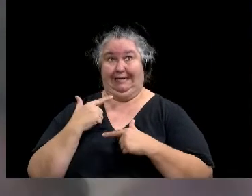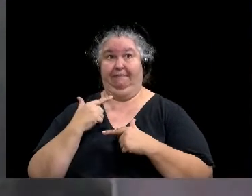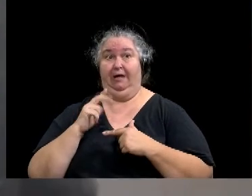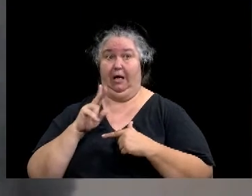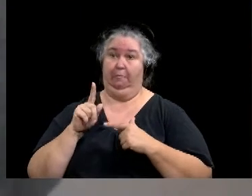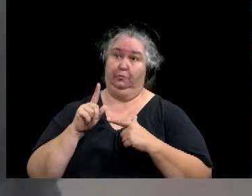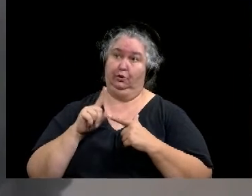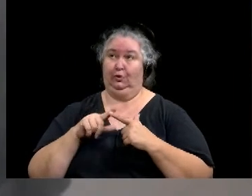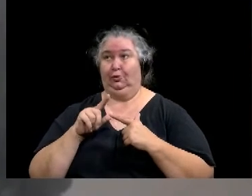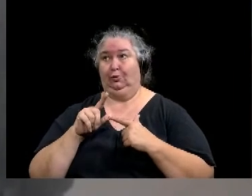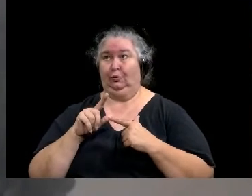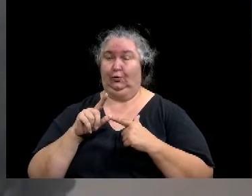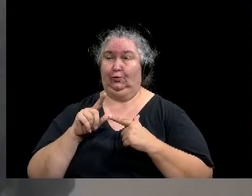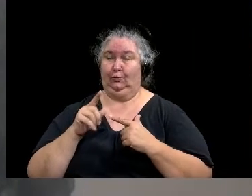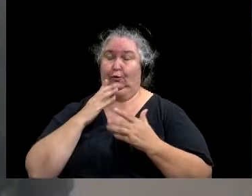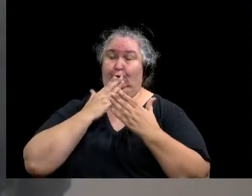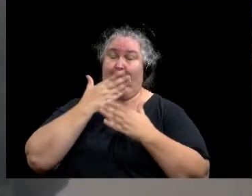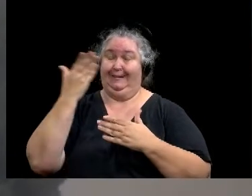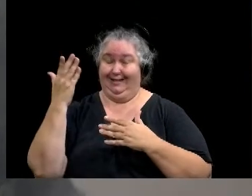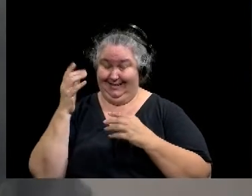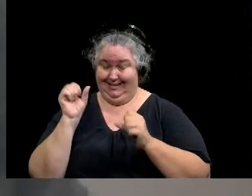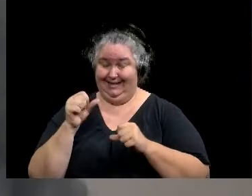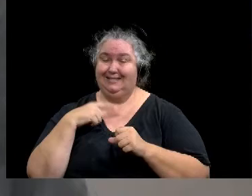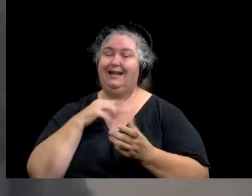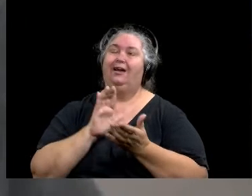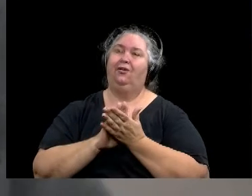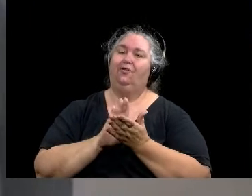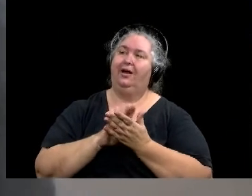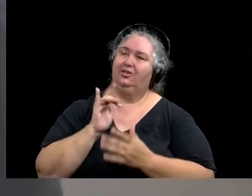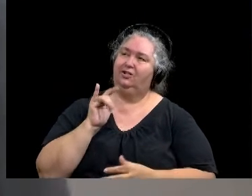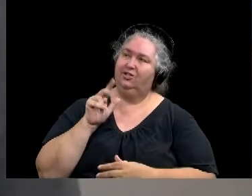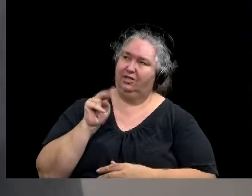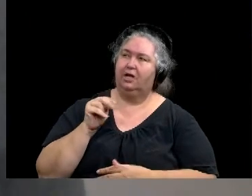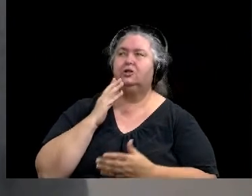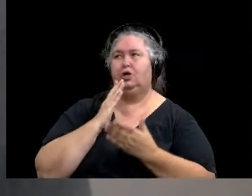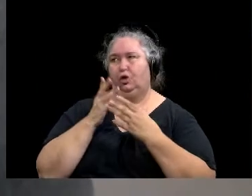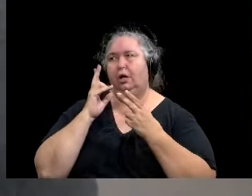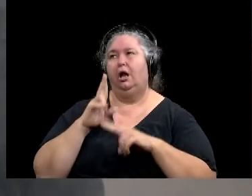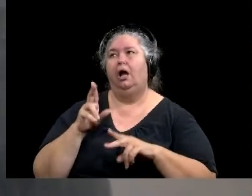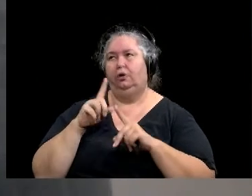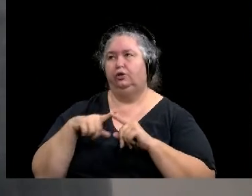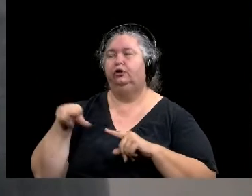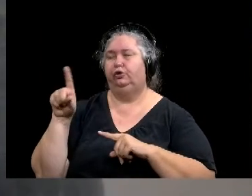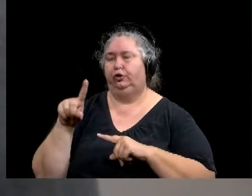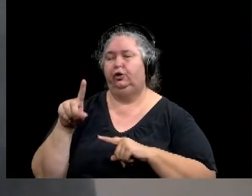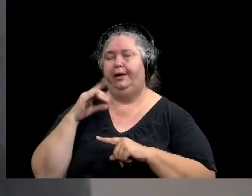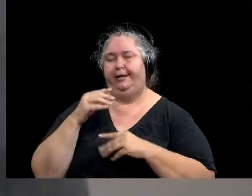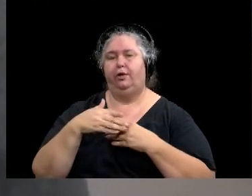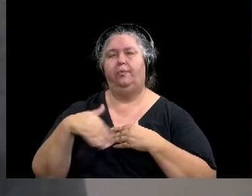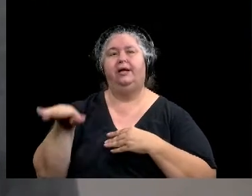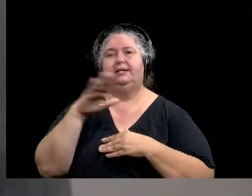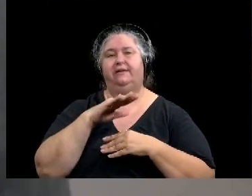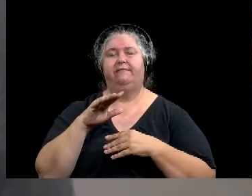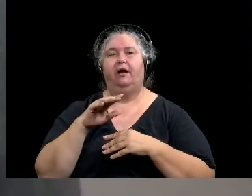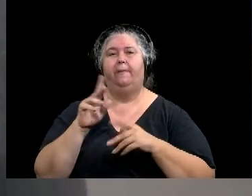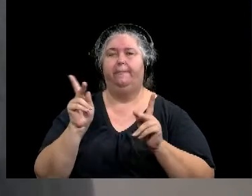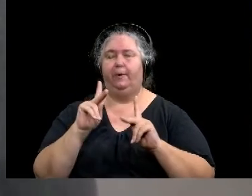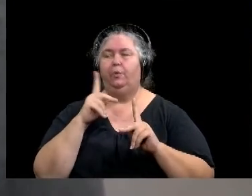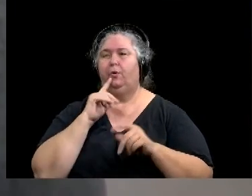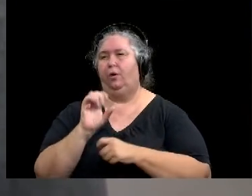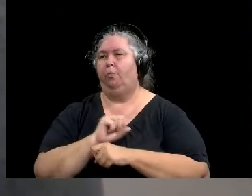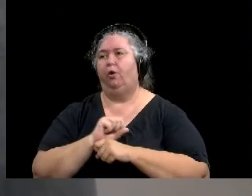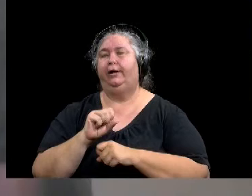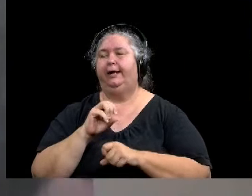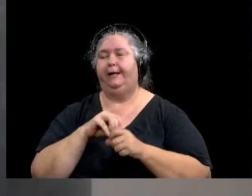palabras muy bonitas y gracias al doctor jack team y al honor a todas las personas que